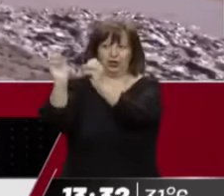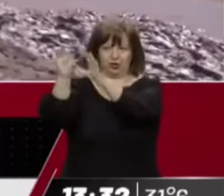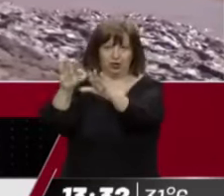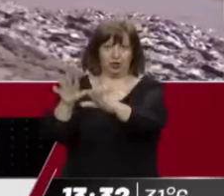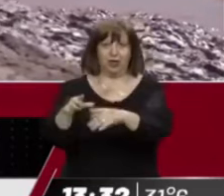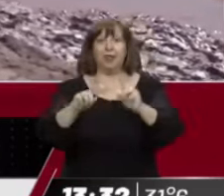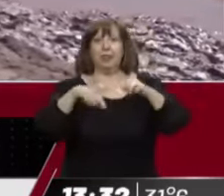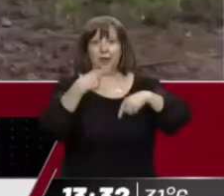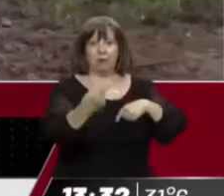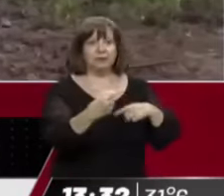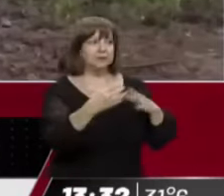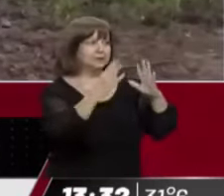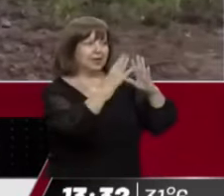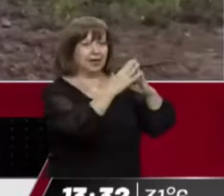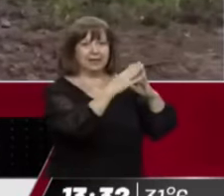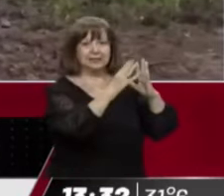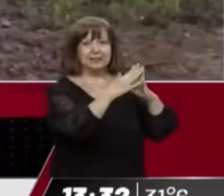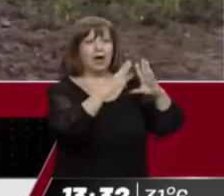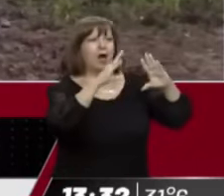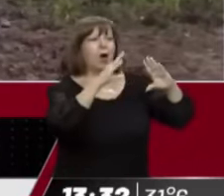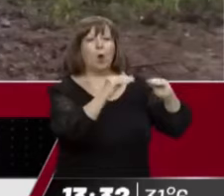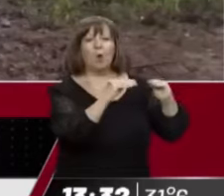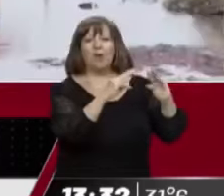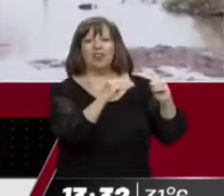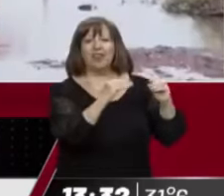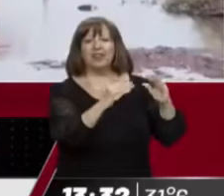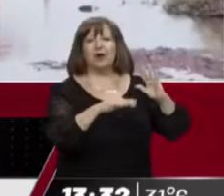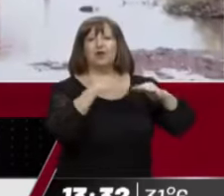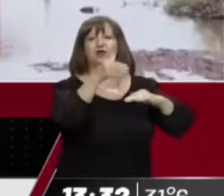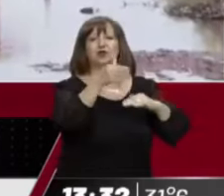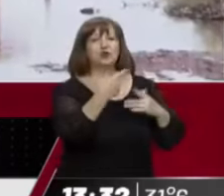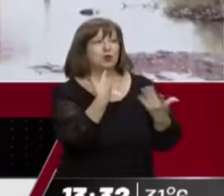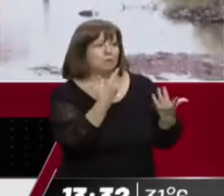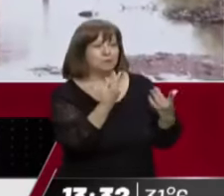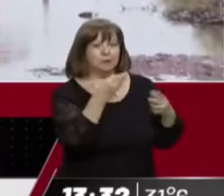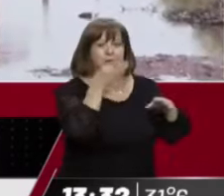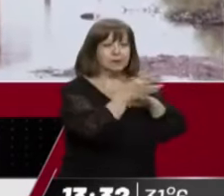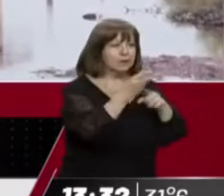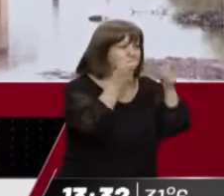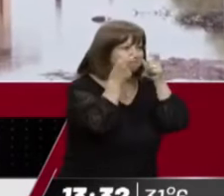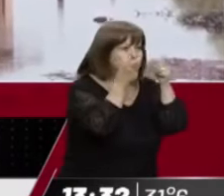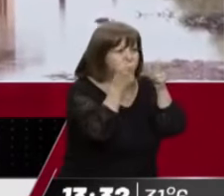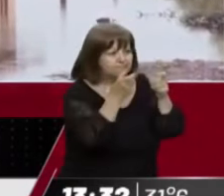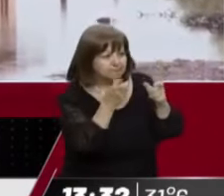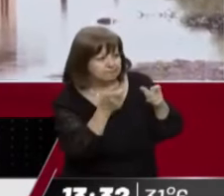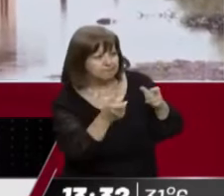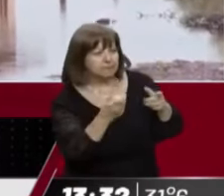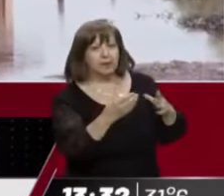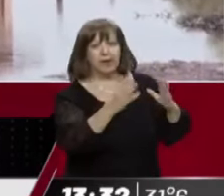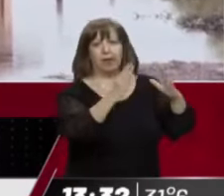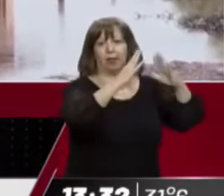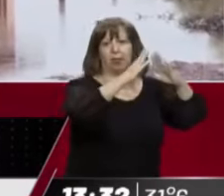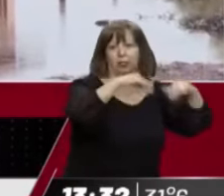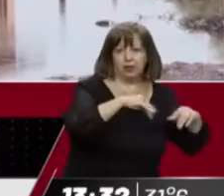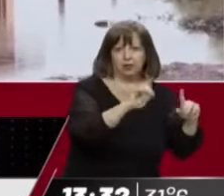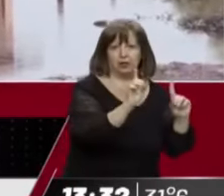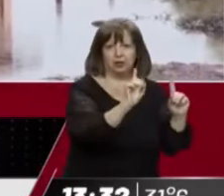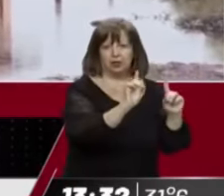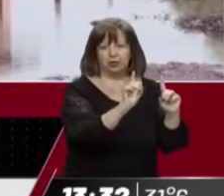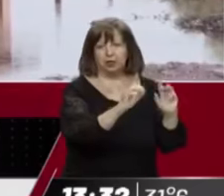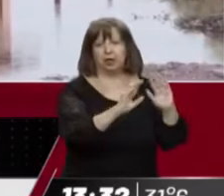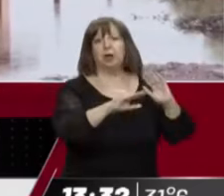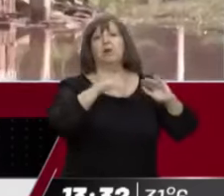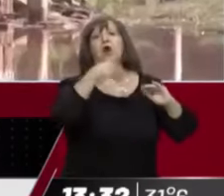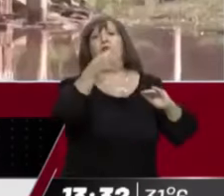casas como consecuencia de la humedad no estén sometidas a ningún riesgo no muy bien volvemos con vos Juan y ya para el cierre